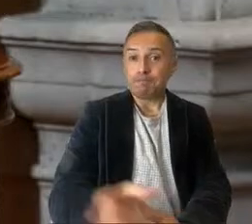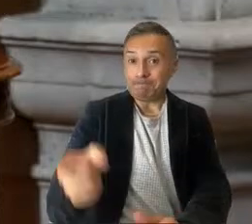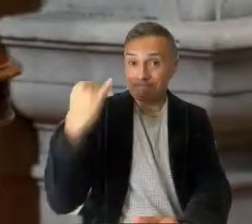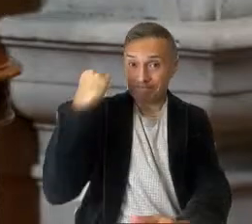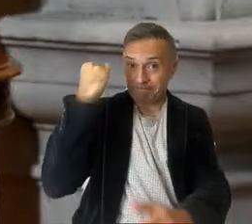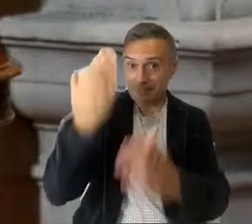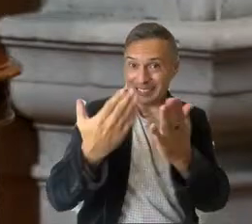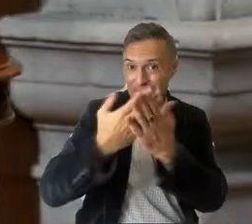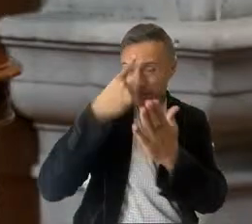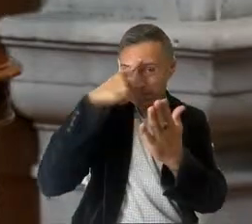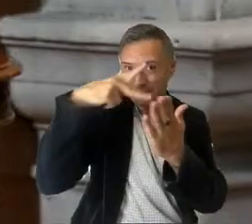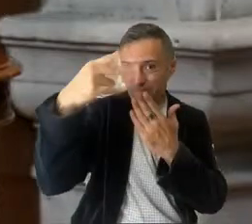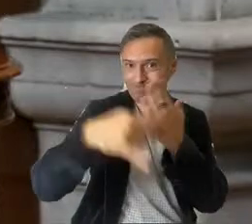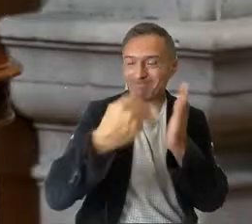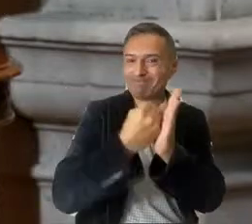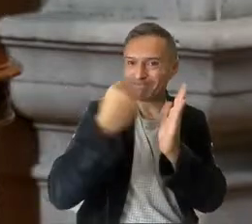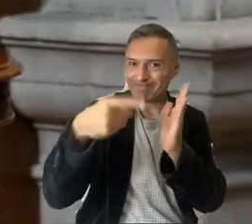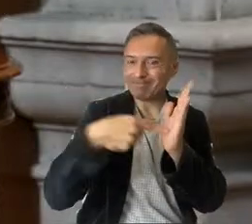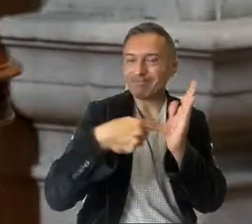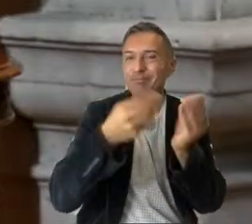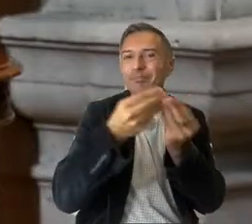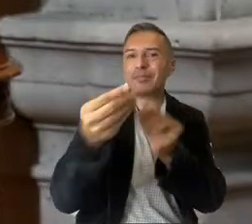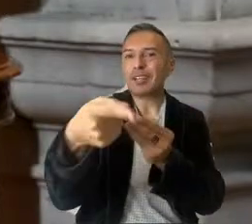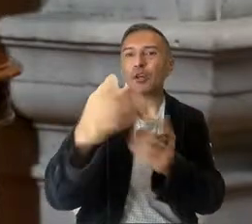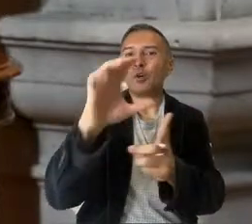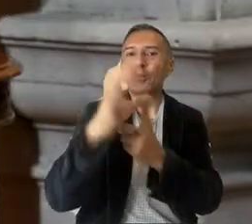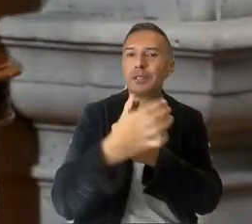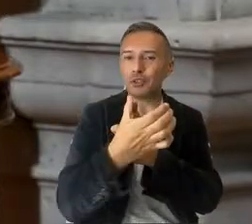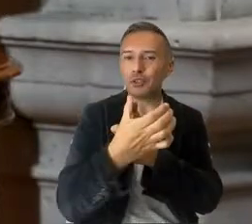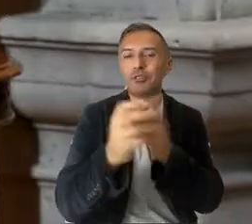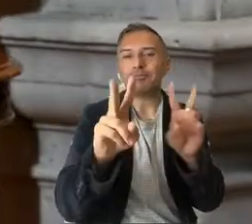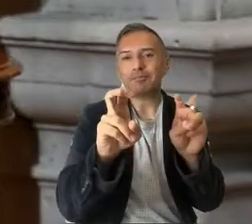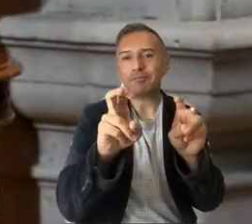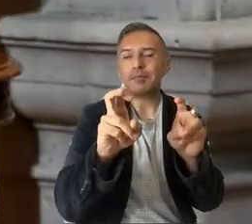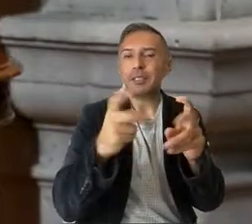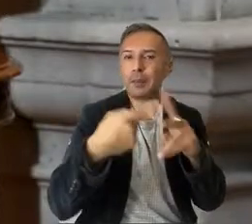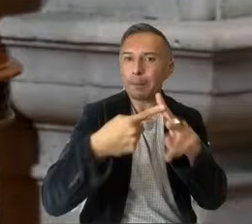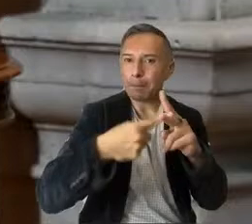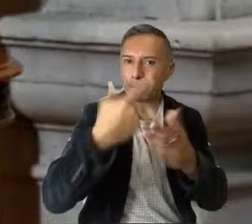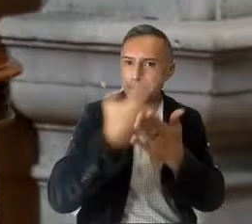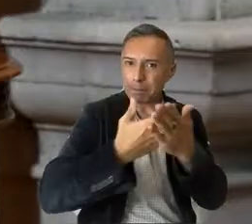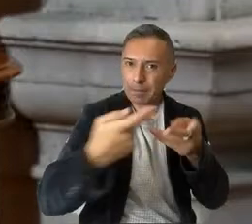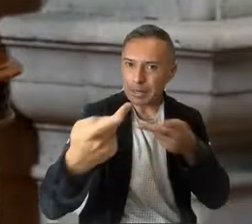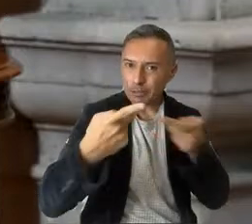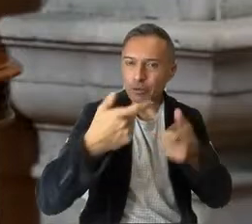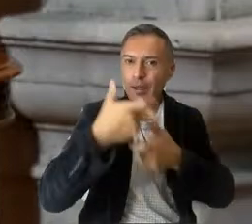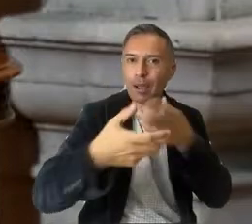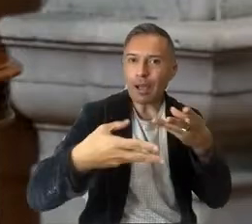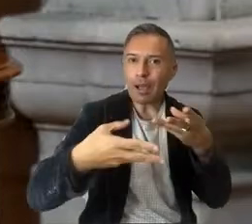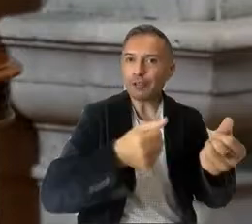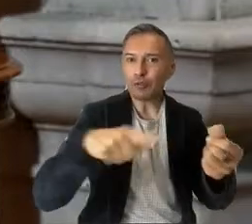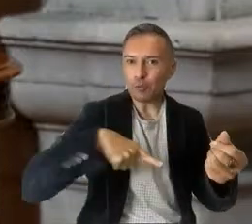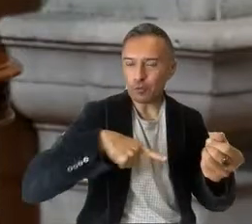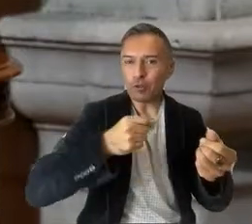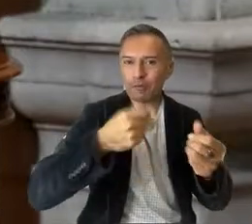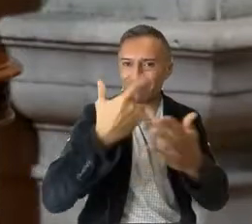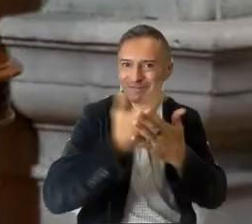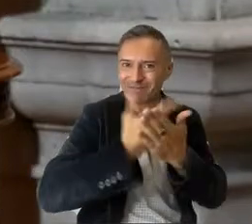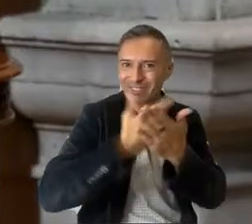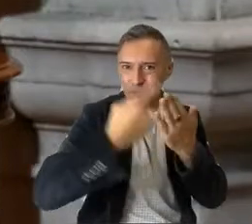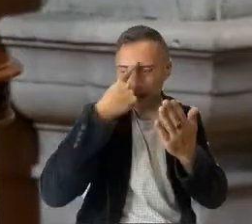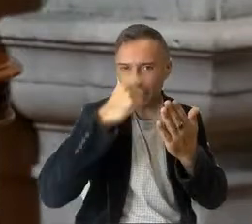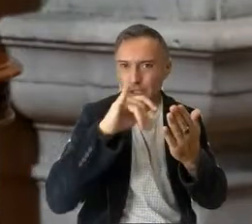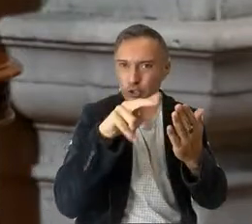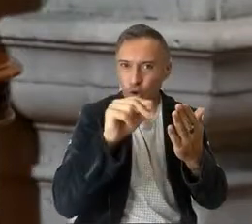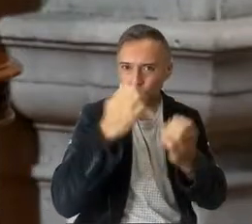Se registra la iniciativa de decreto y se remite su estudio a las comisiones legislativas de Planeación, Gasto Público y Finanzas Públicas para